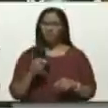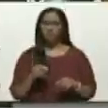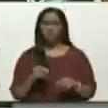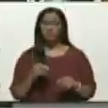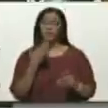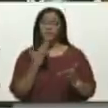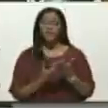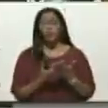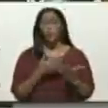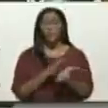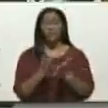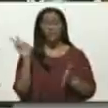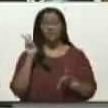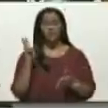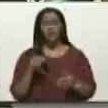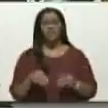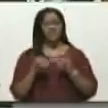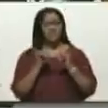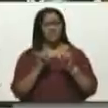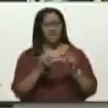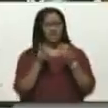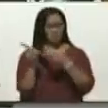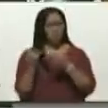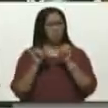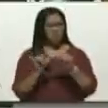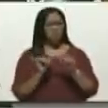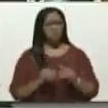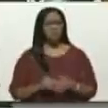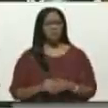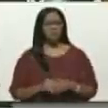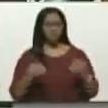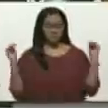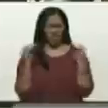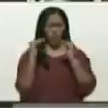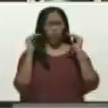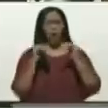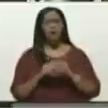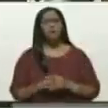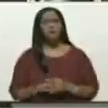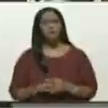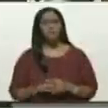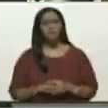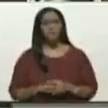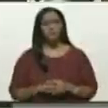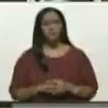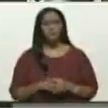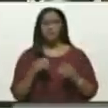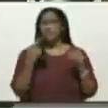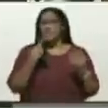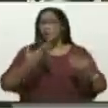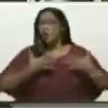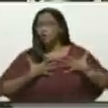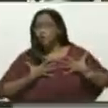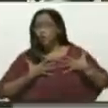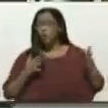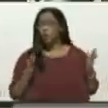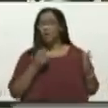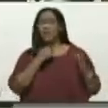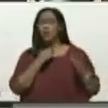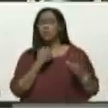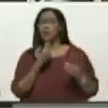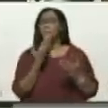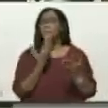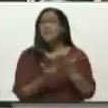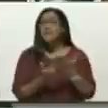aquí en Venezuela se le dé ese mismo trato a ellos, ¿no? O sea, lo que es reciprocidad. Digo yo a los que piden intervenciones en